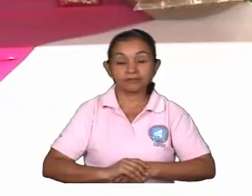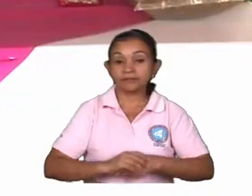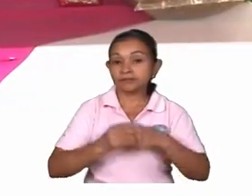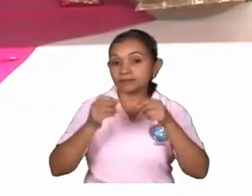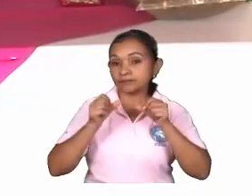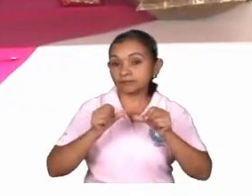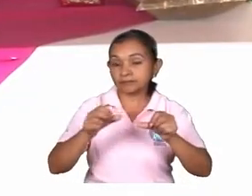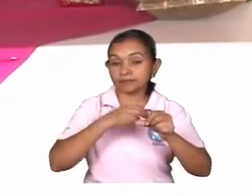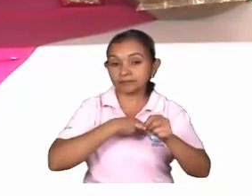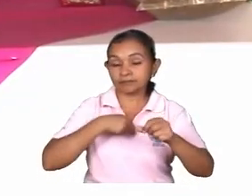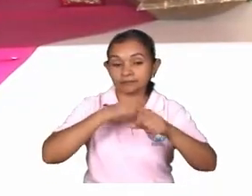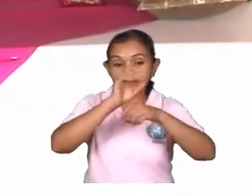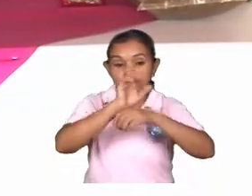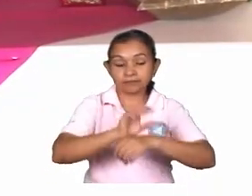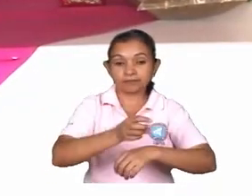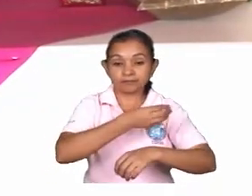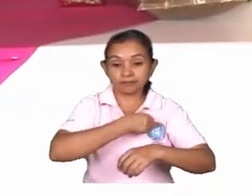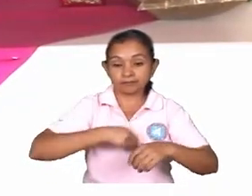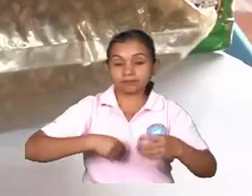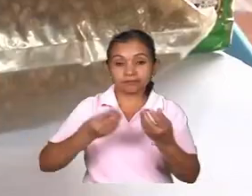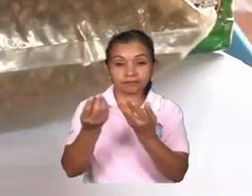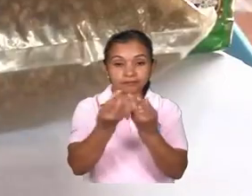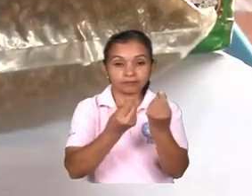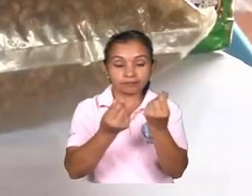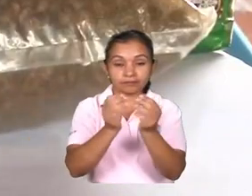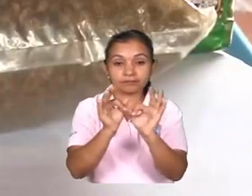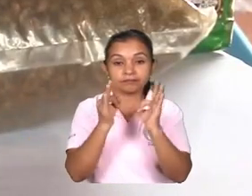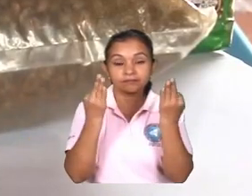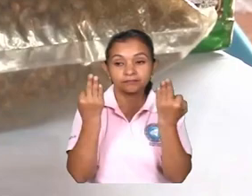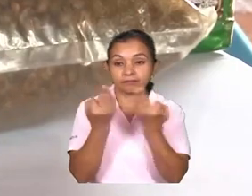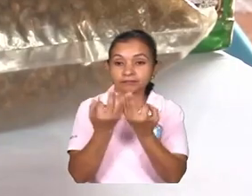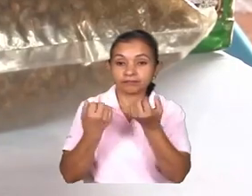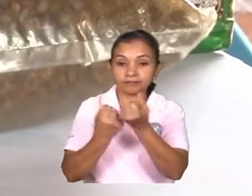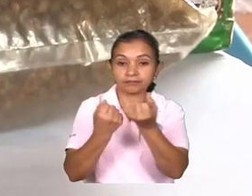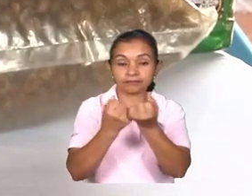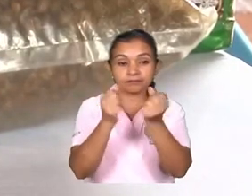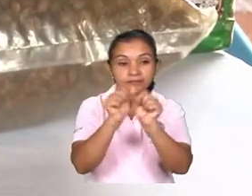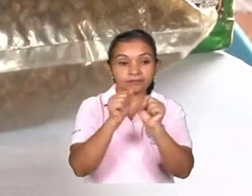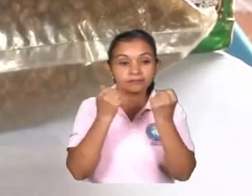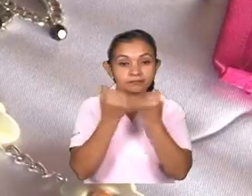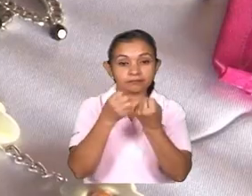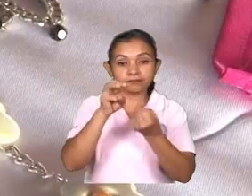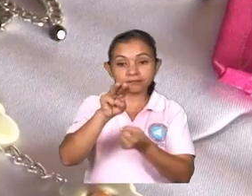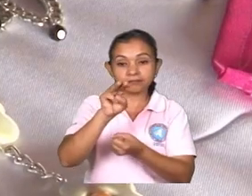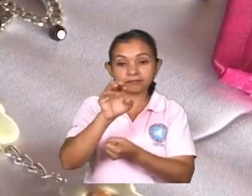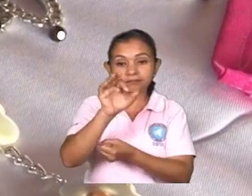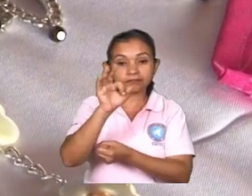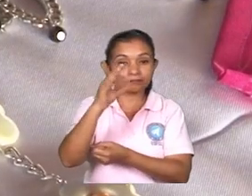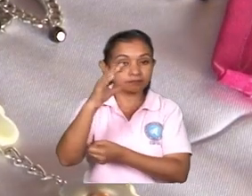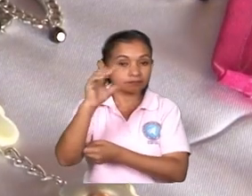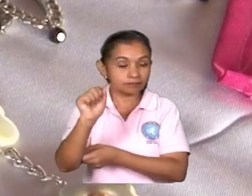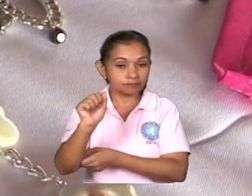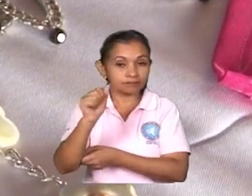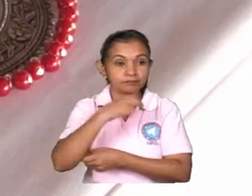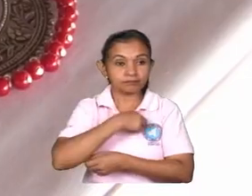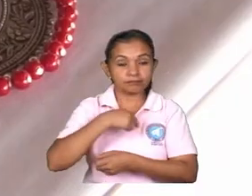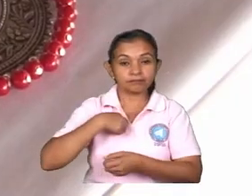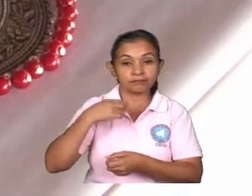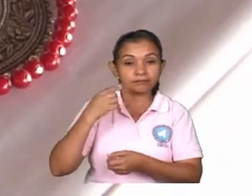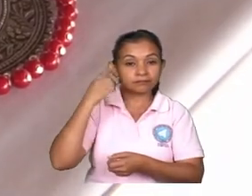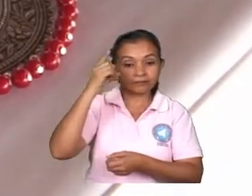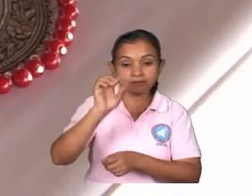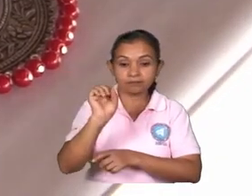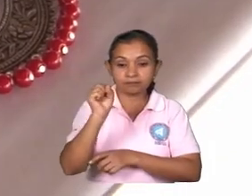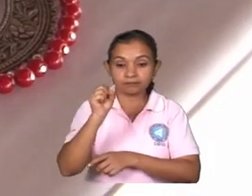Siguiendo esta tradición, el Ministerio de Economía Familiar Comunitaria Cooperativa y Asociativa MEFCA, junto a sus protagonistas, desarrollarán este